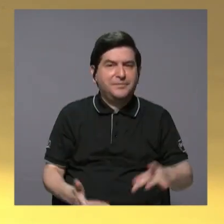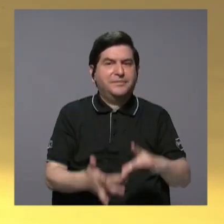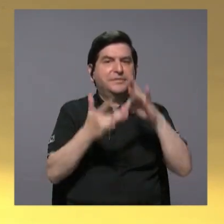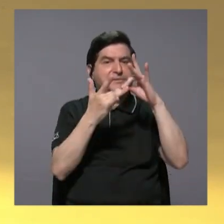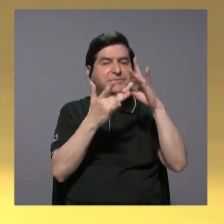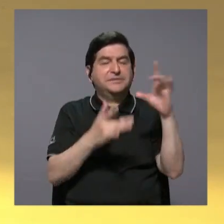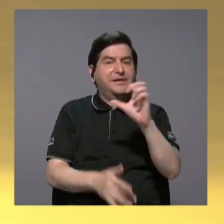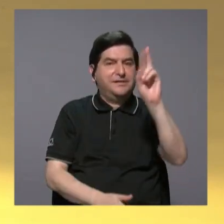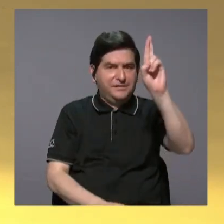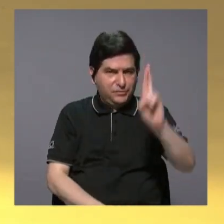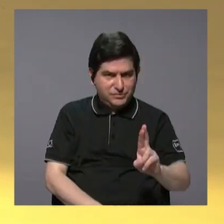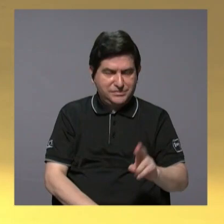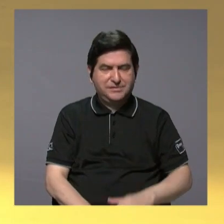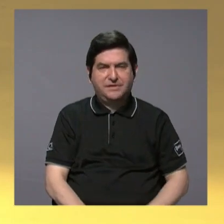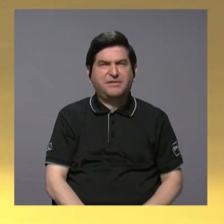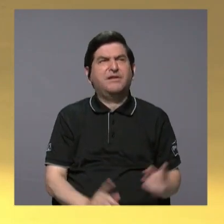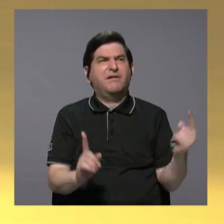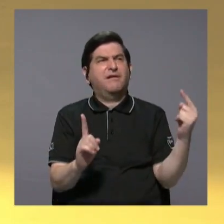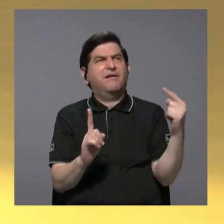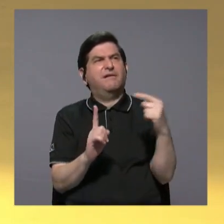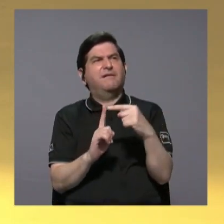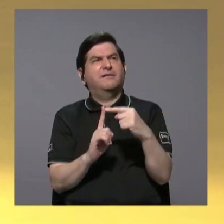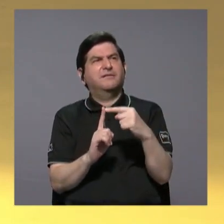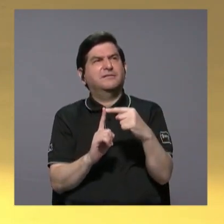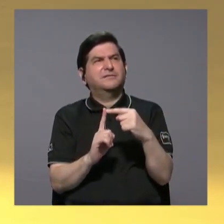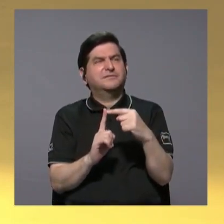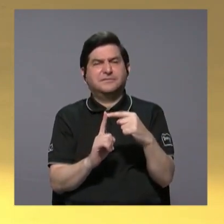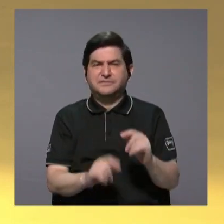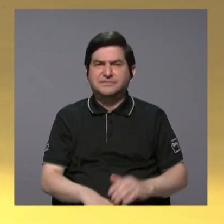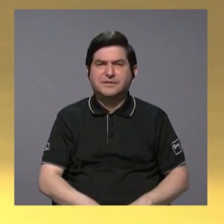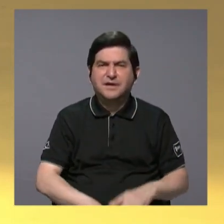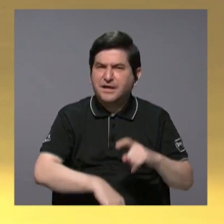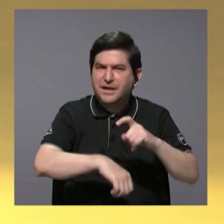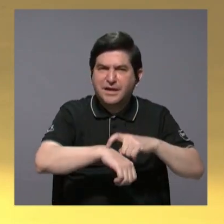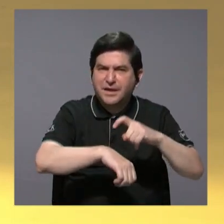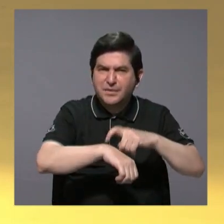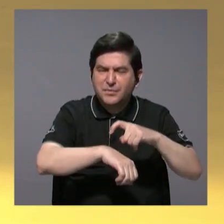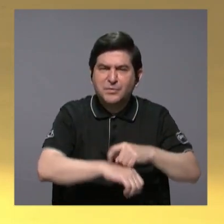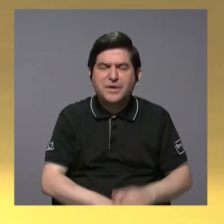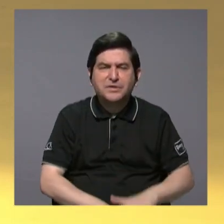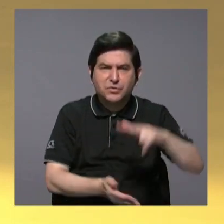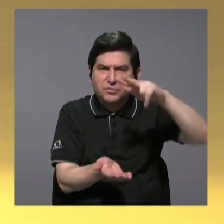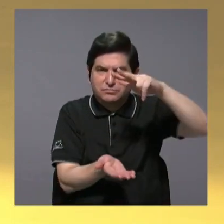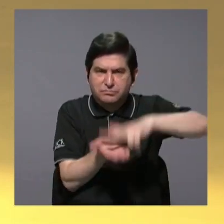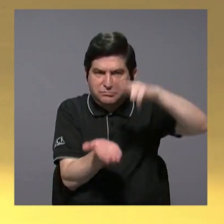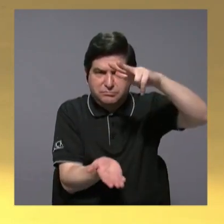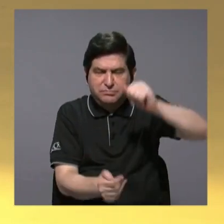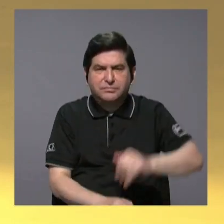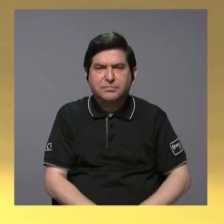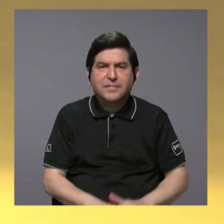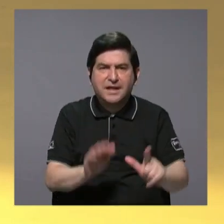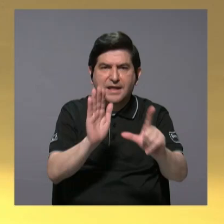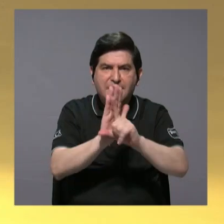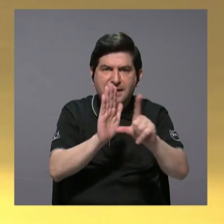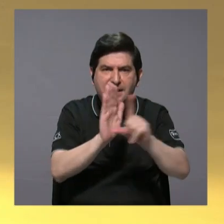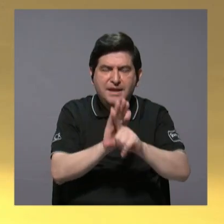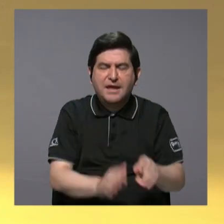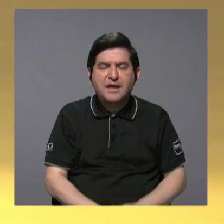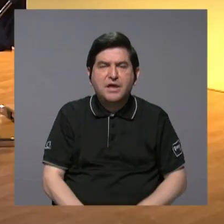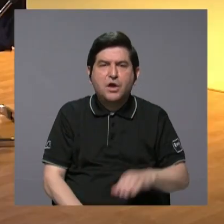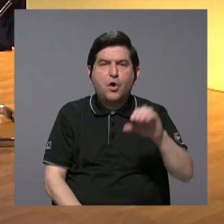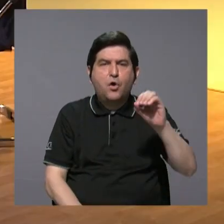porque en Costa Rica, hasta que se dio la aprobación de las leyes de la